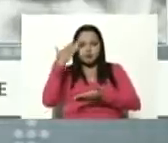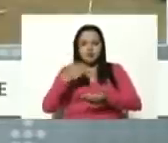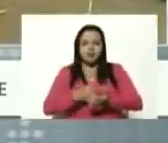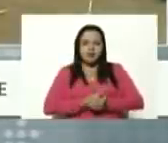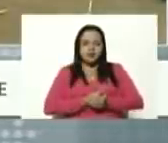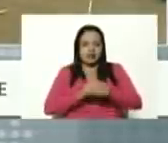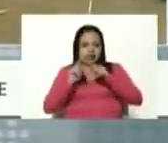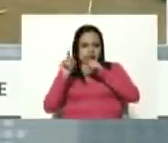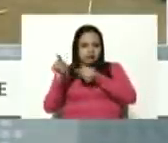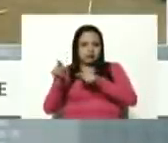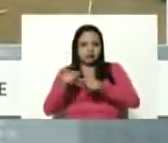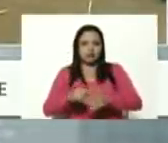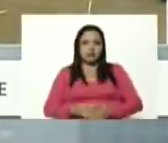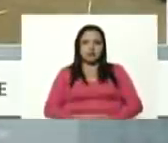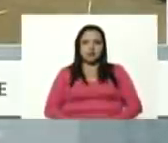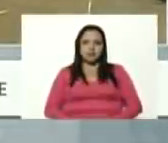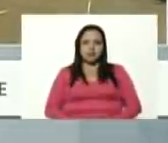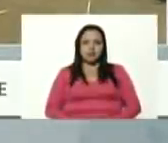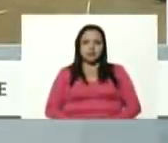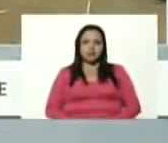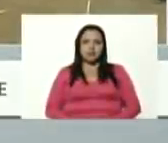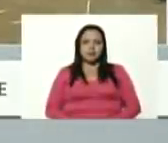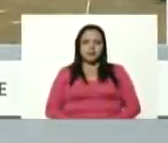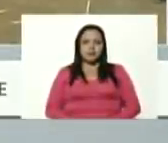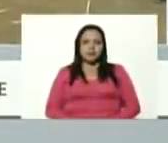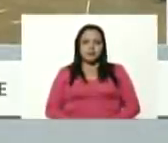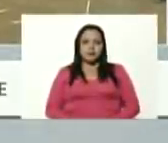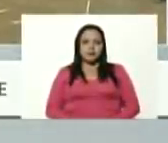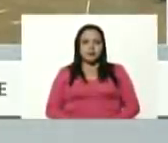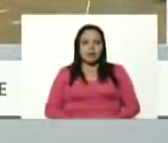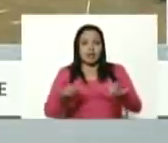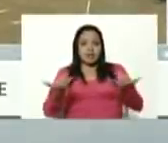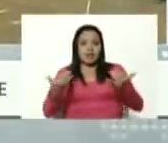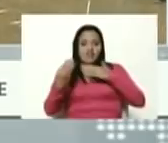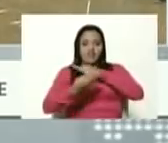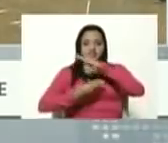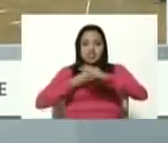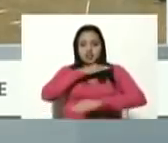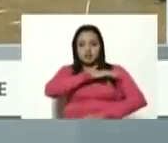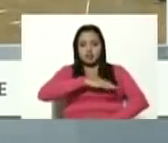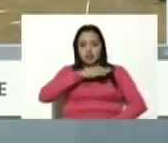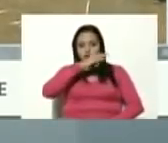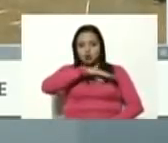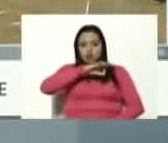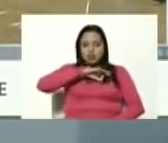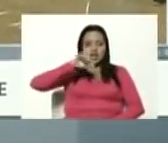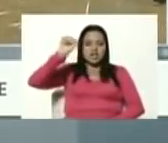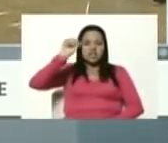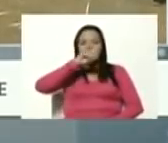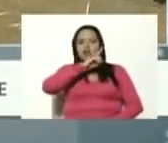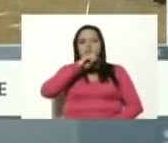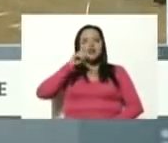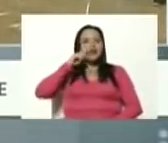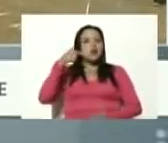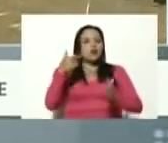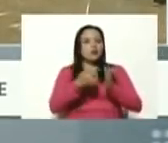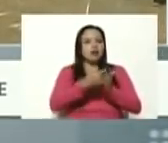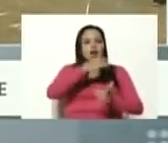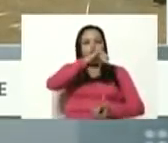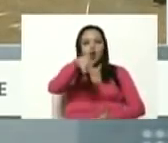ahí si ya en la base de misiones socialista que lleva el nombre de Jorge